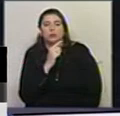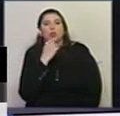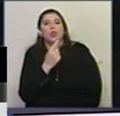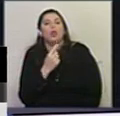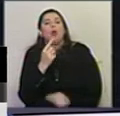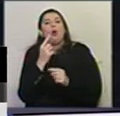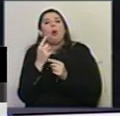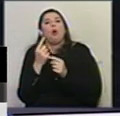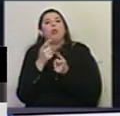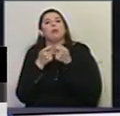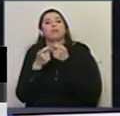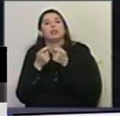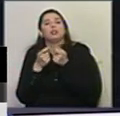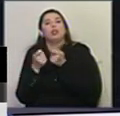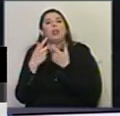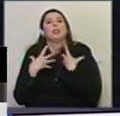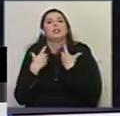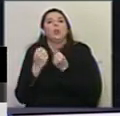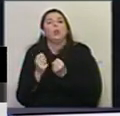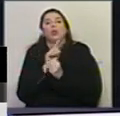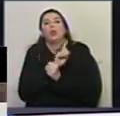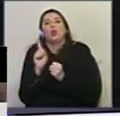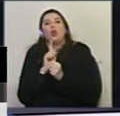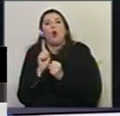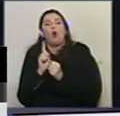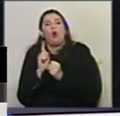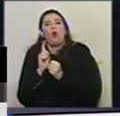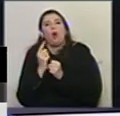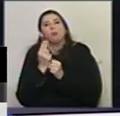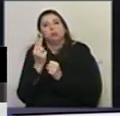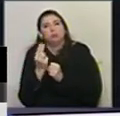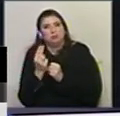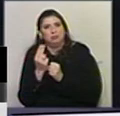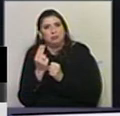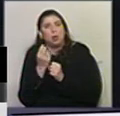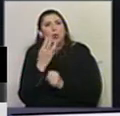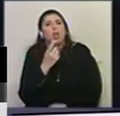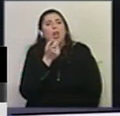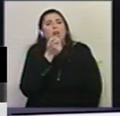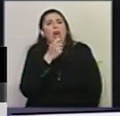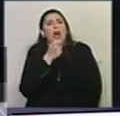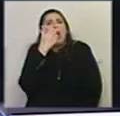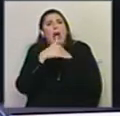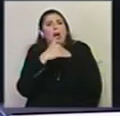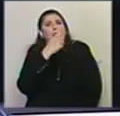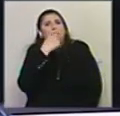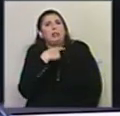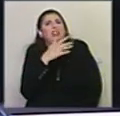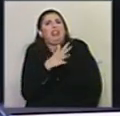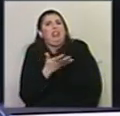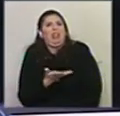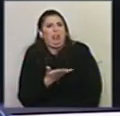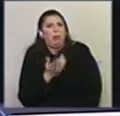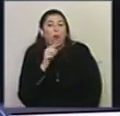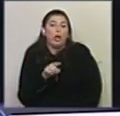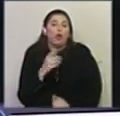Porque en definitiva, ¿el alto precio respecto a qué? si miramos los estándares internacionales, alguien puede decir, bueno, comparado